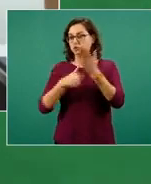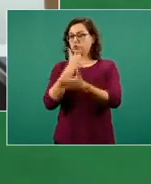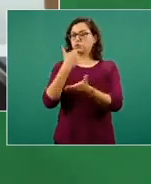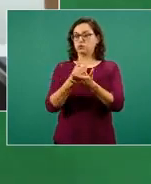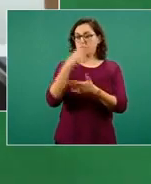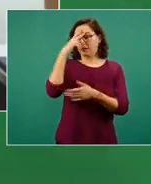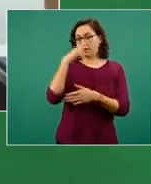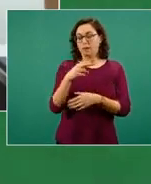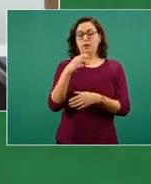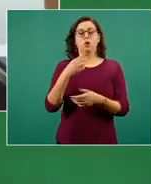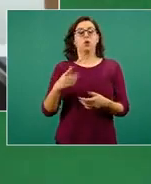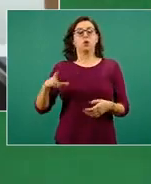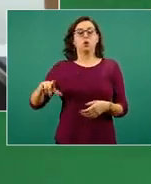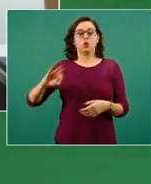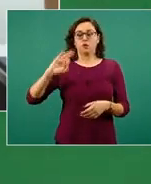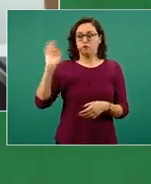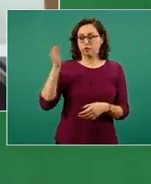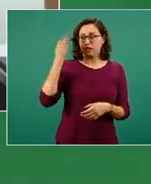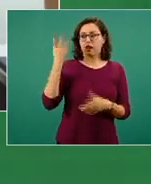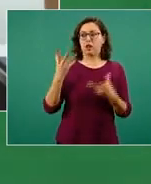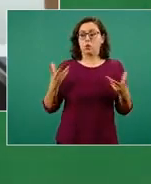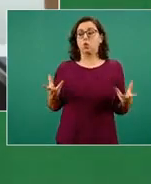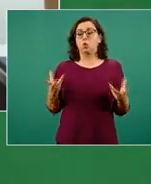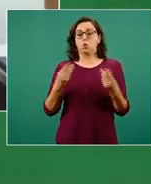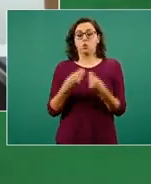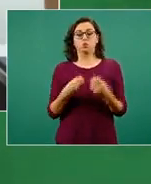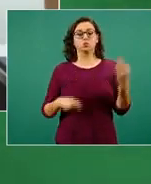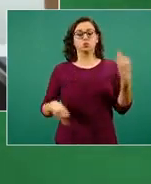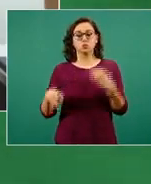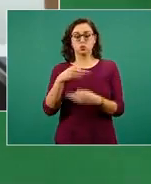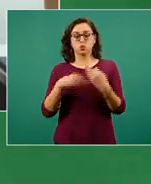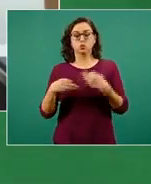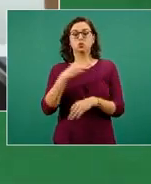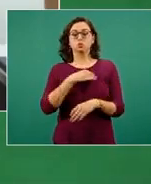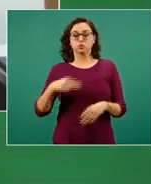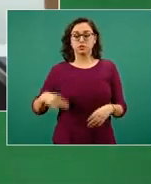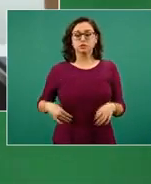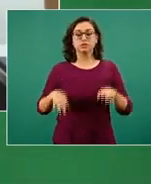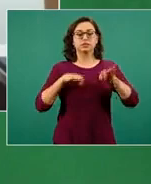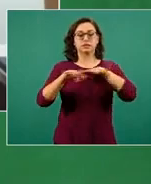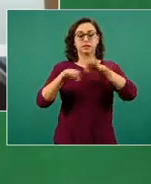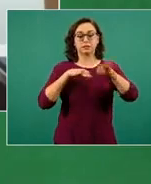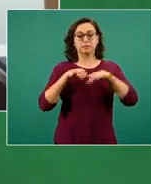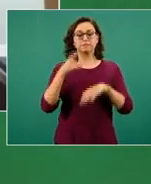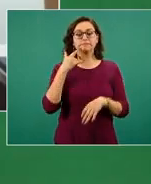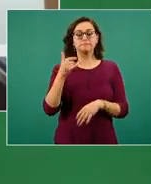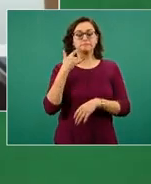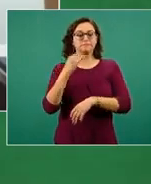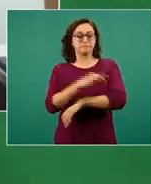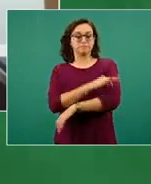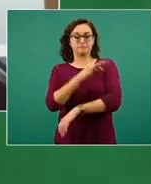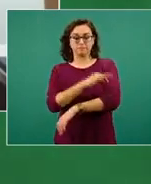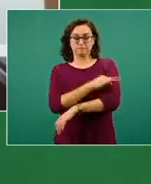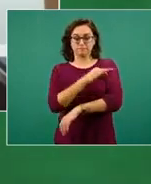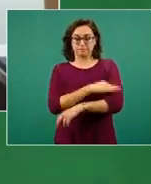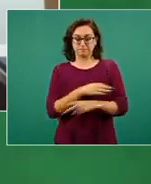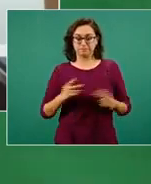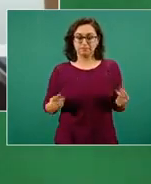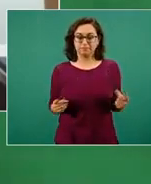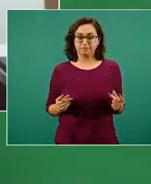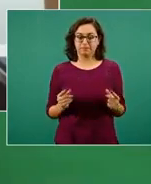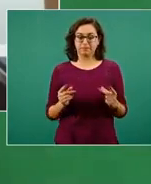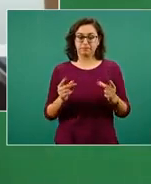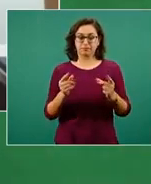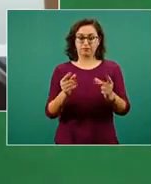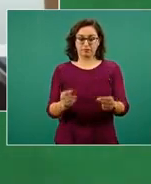gobiernos municipales jugaron un papel muy importante este trabajo equipo en la participación para la vacunación. Por otro lado,